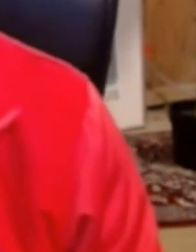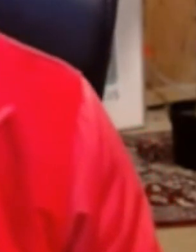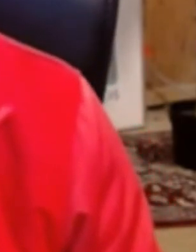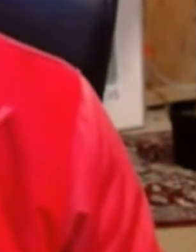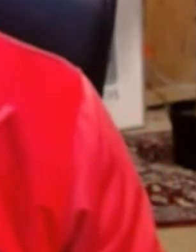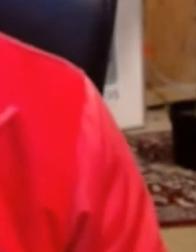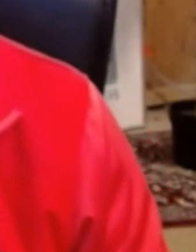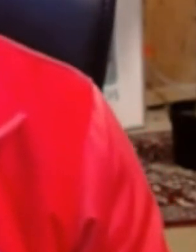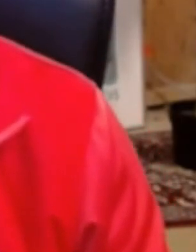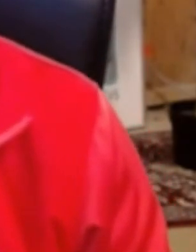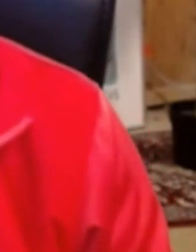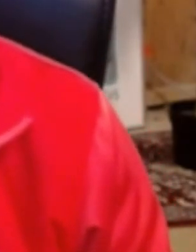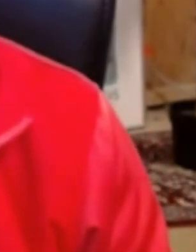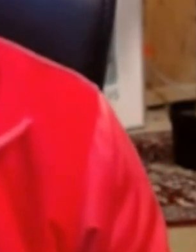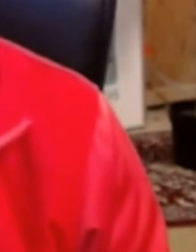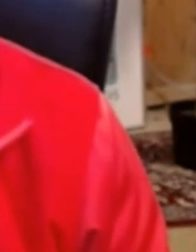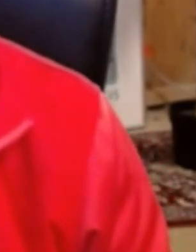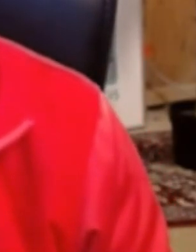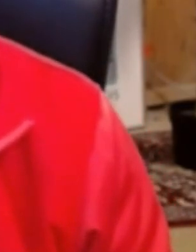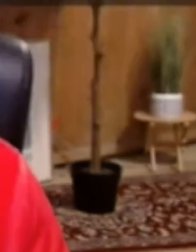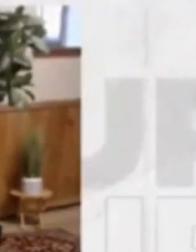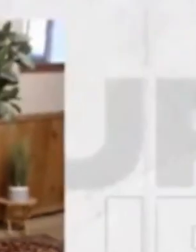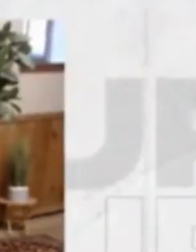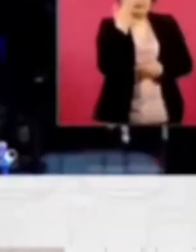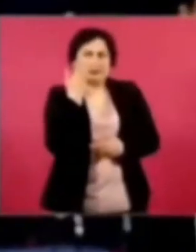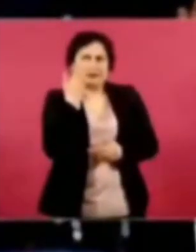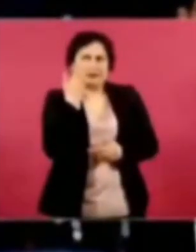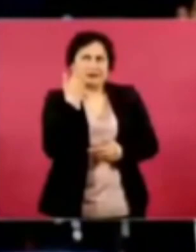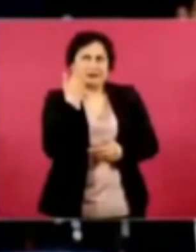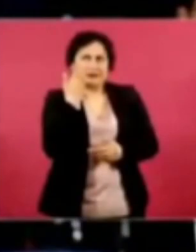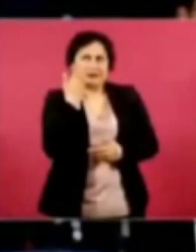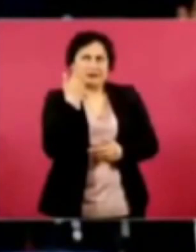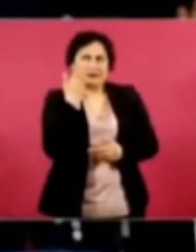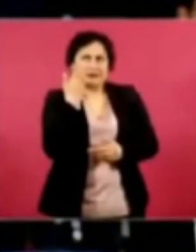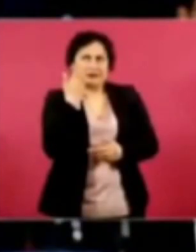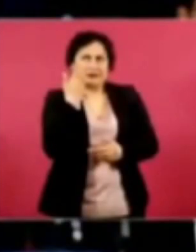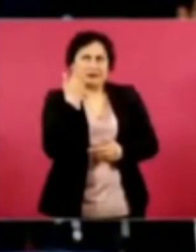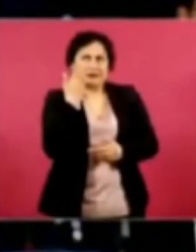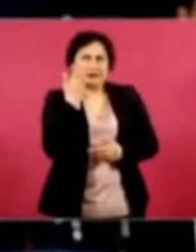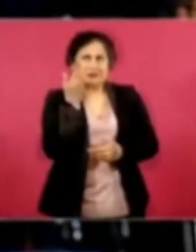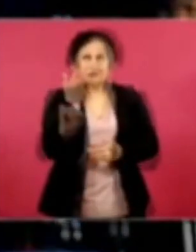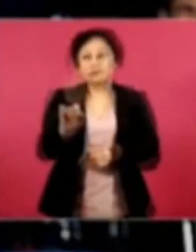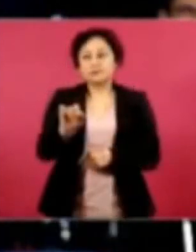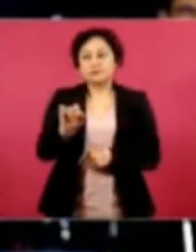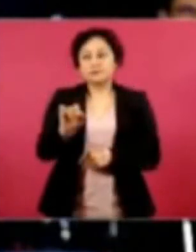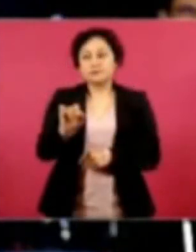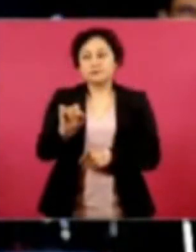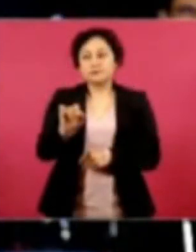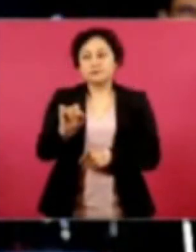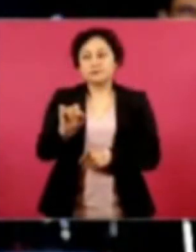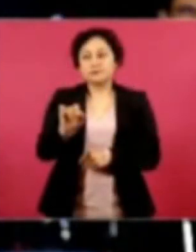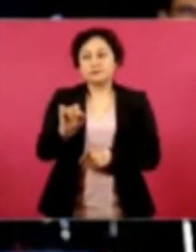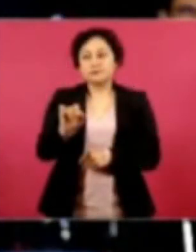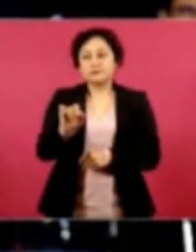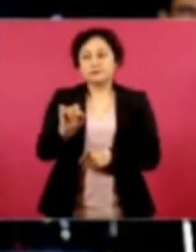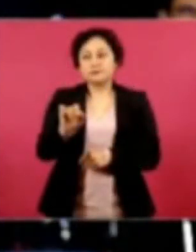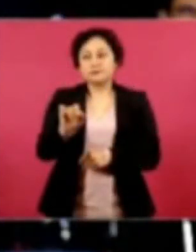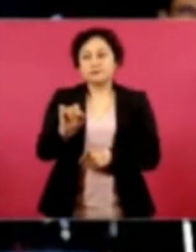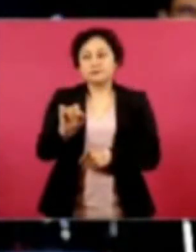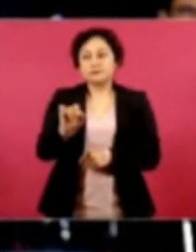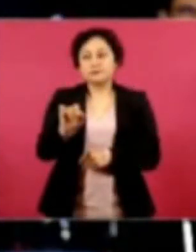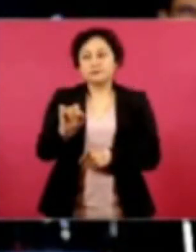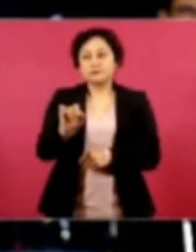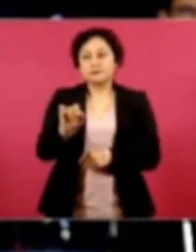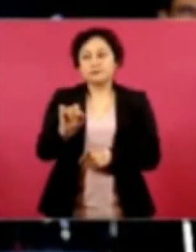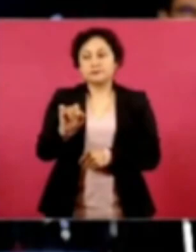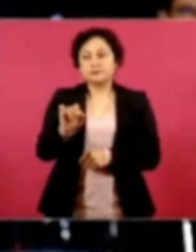El punto es única y exclusivamente el golpeteo por parte de un personaje tan oscuro como es Jorge Ramos.